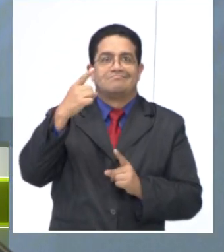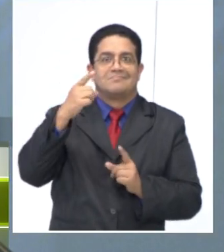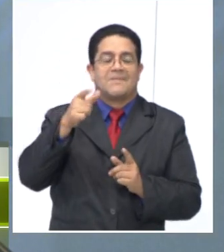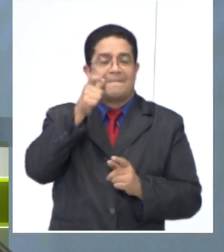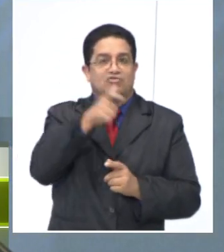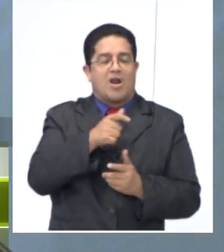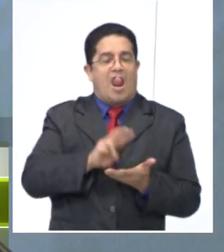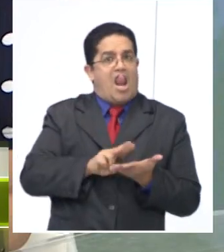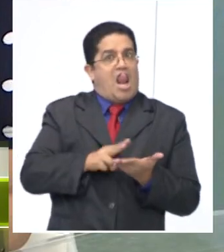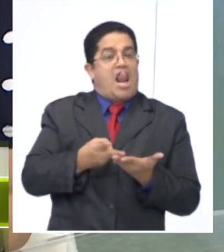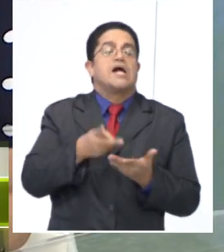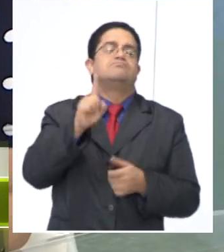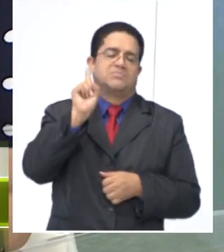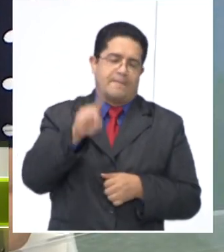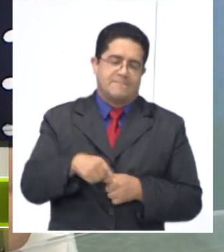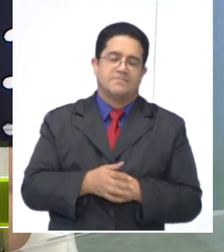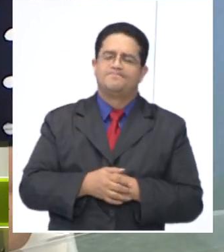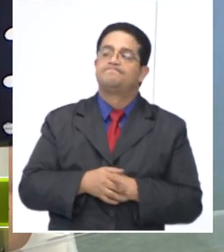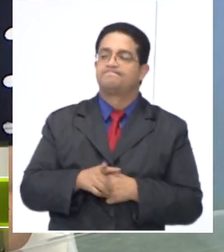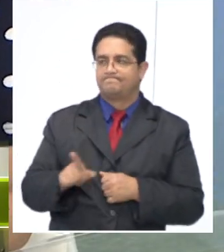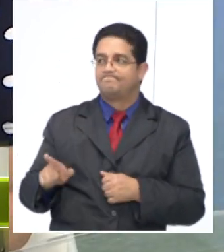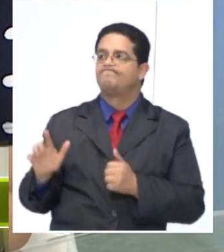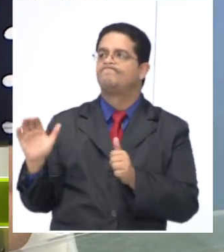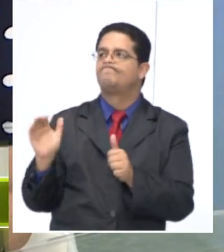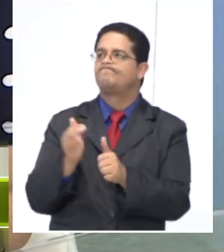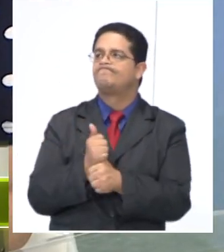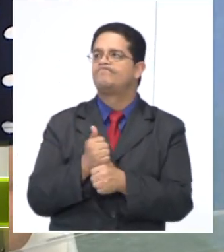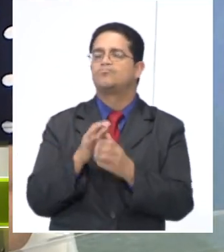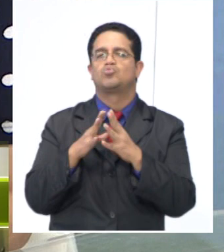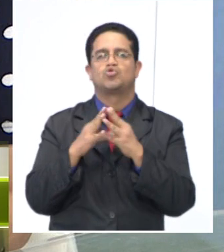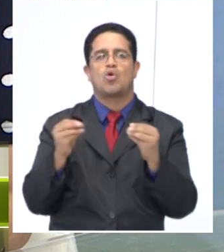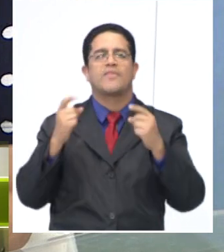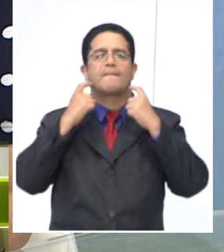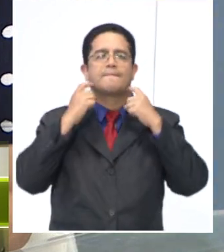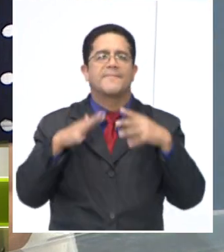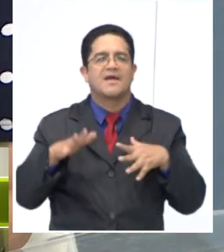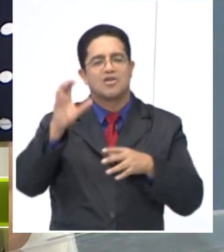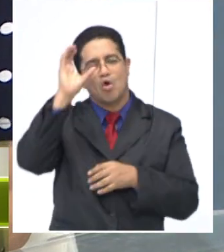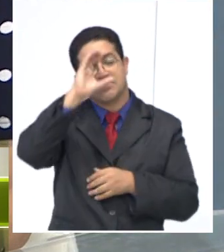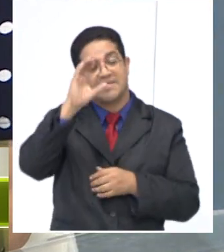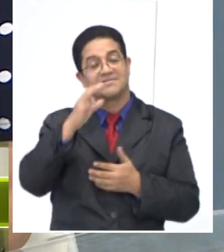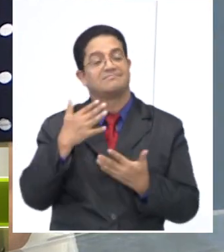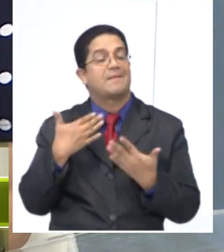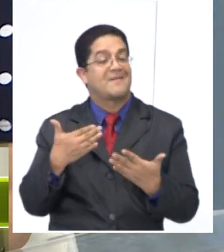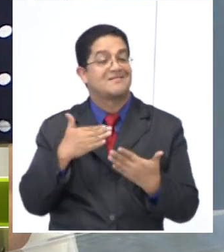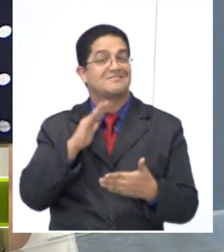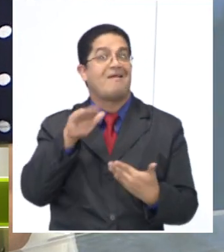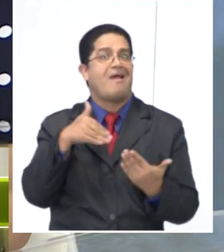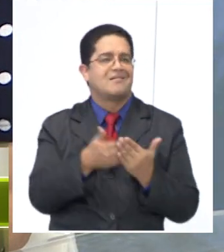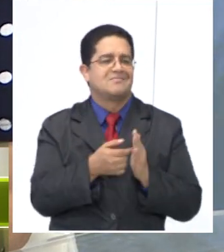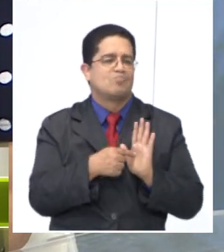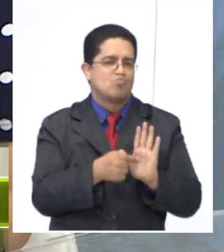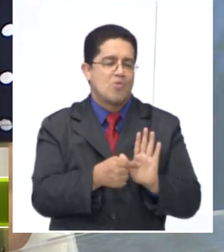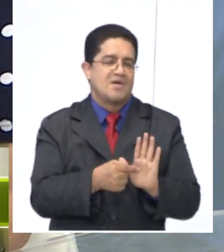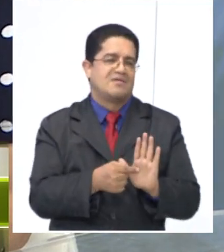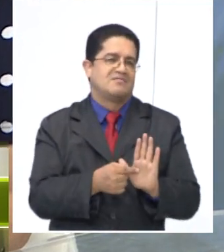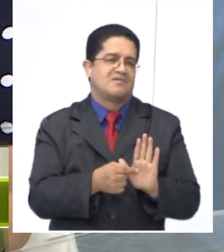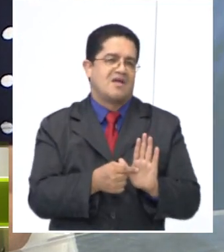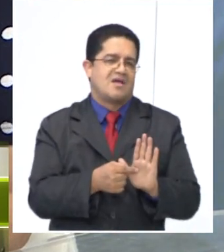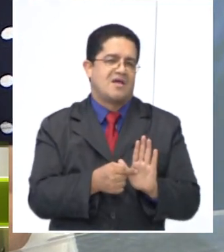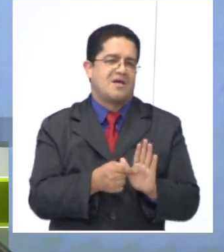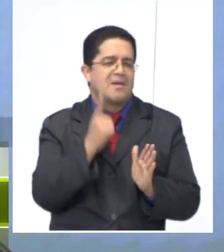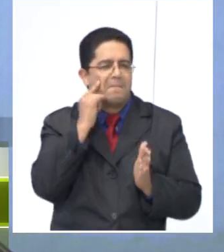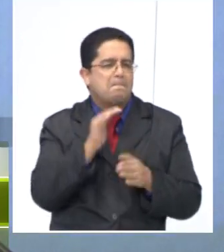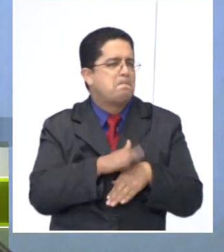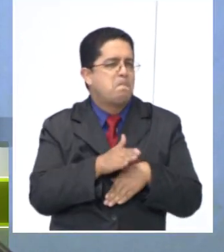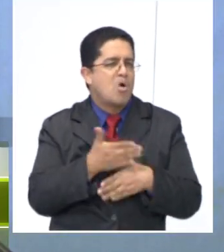tener crisis. Por supuesto, y tomar en cuenta, como bien nos dice, toda pérdida de conciencia es una emergencia hasta que se demuestre lo contrario. No